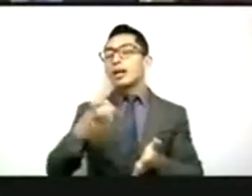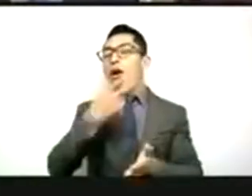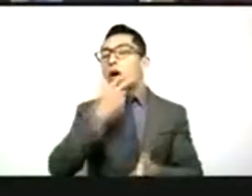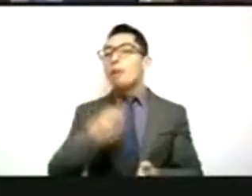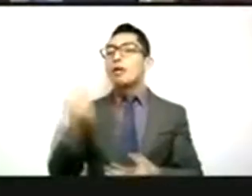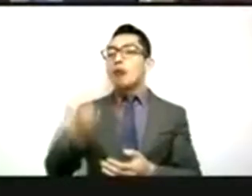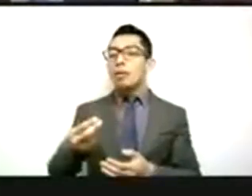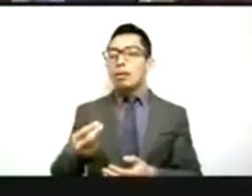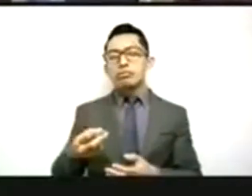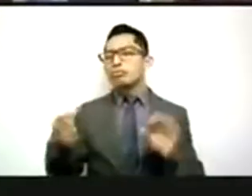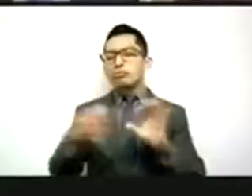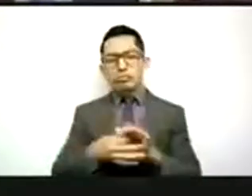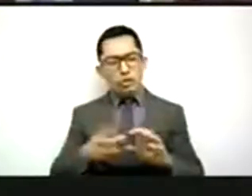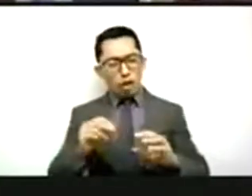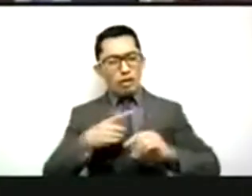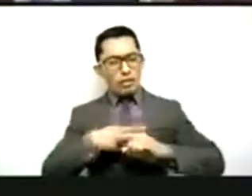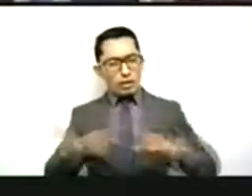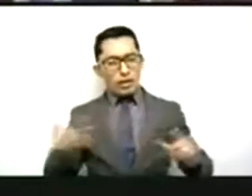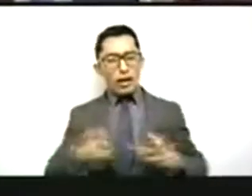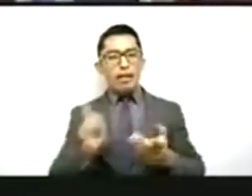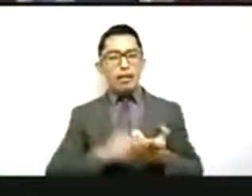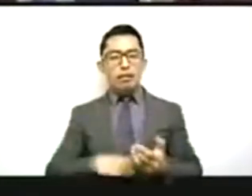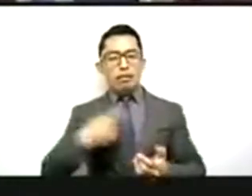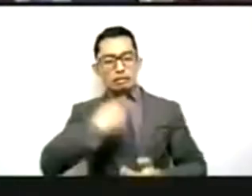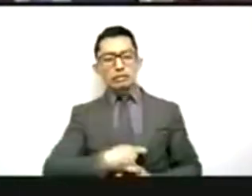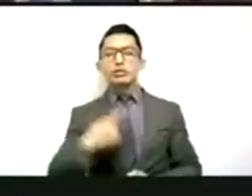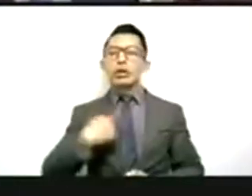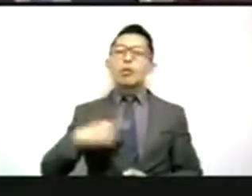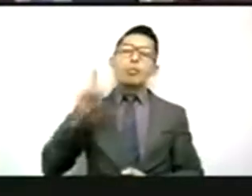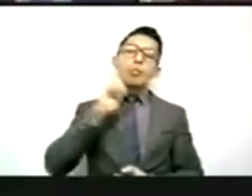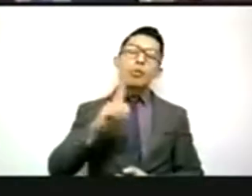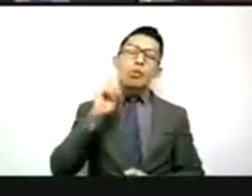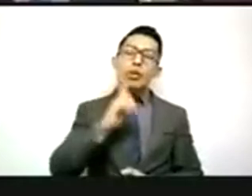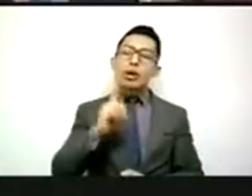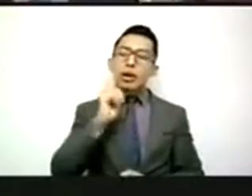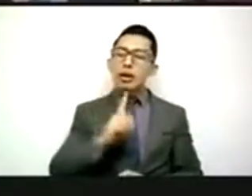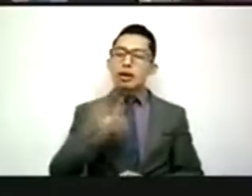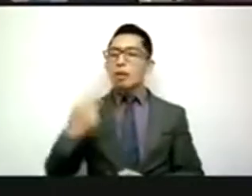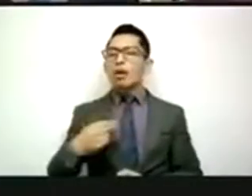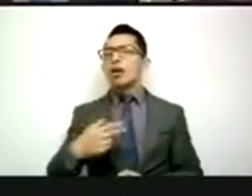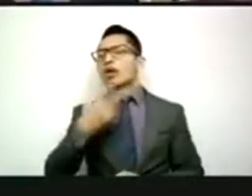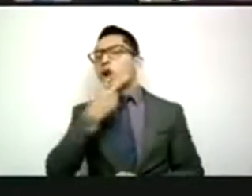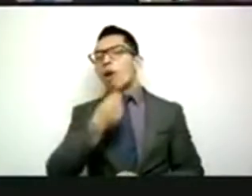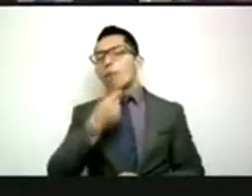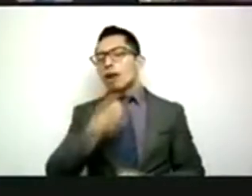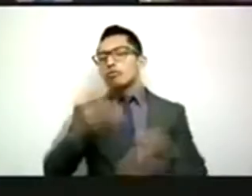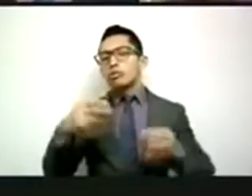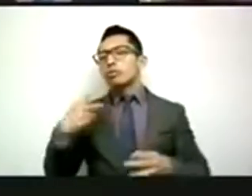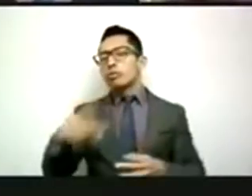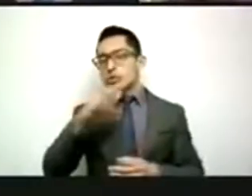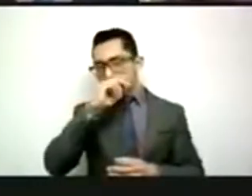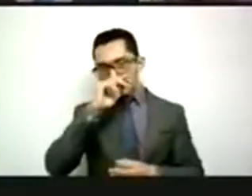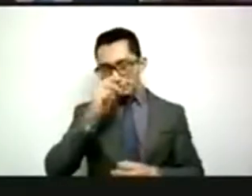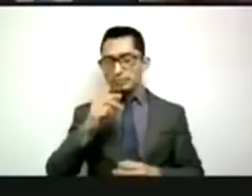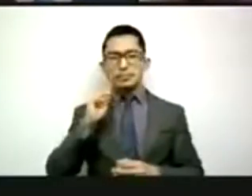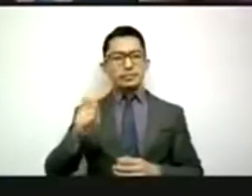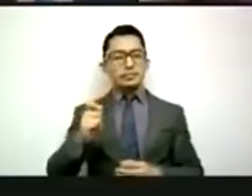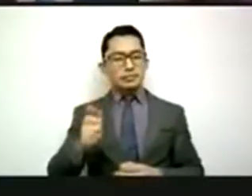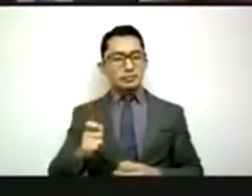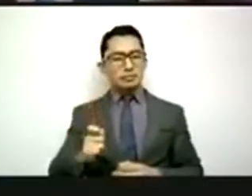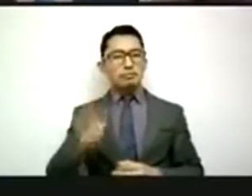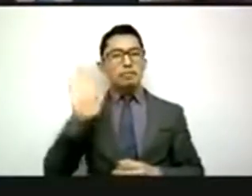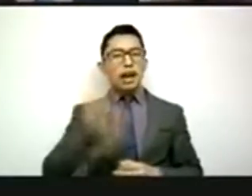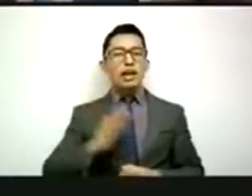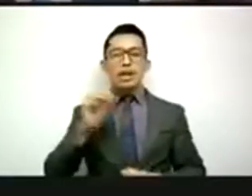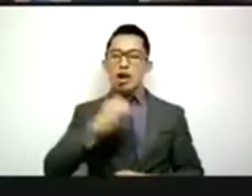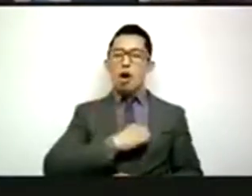en su identidad de género como mujer. Eso es violencia, eso es reiterar un discurso de odio